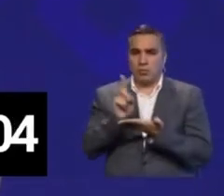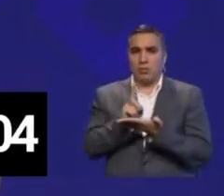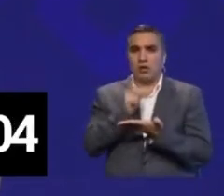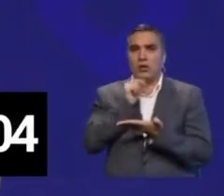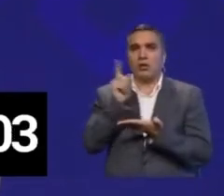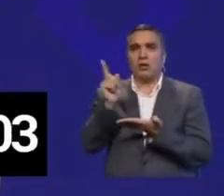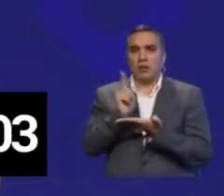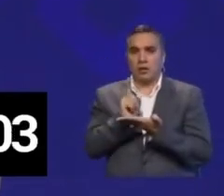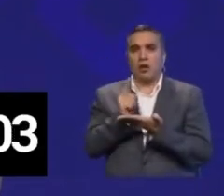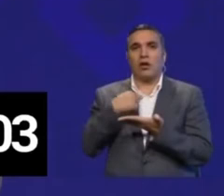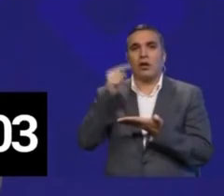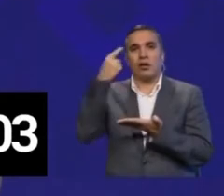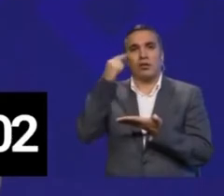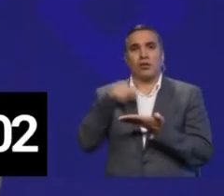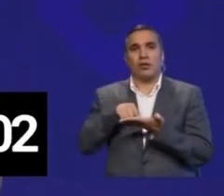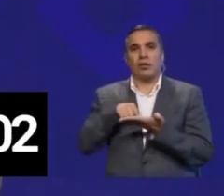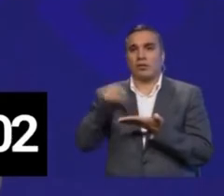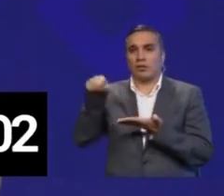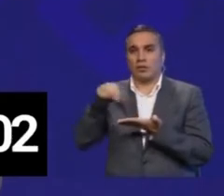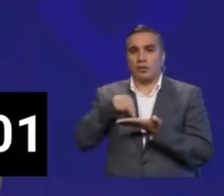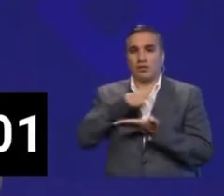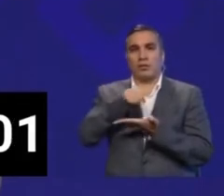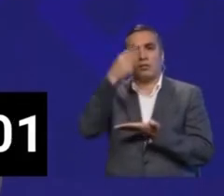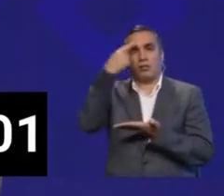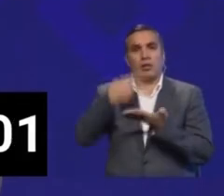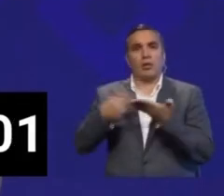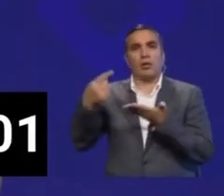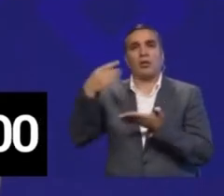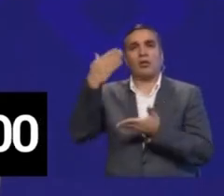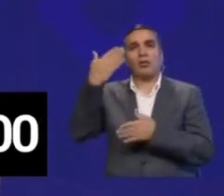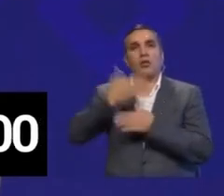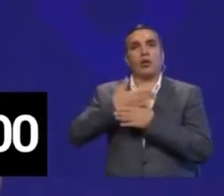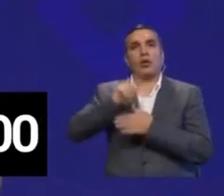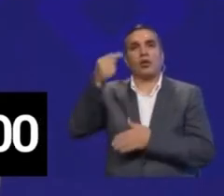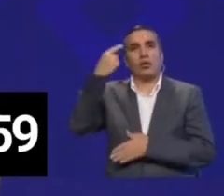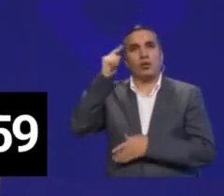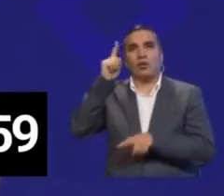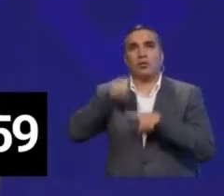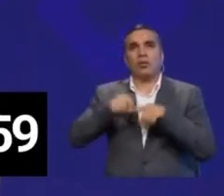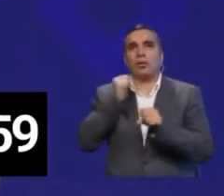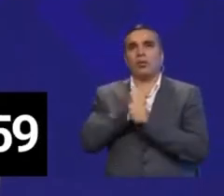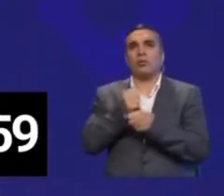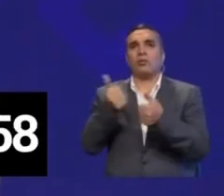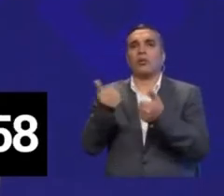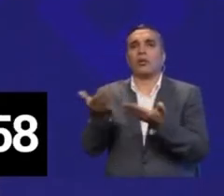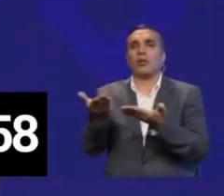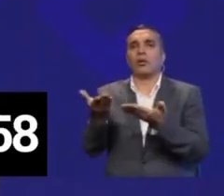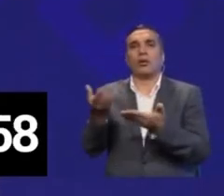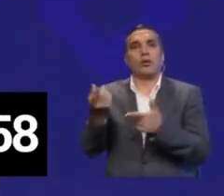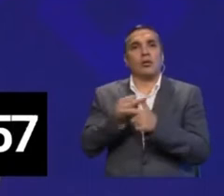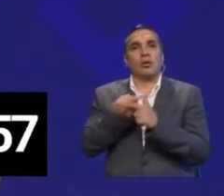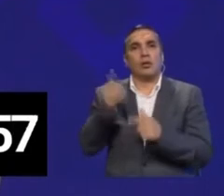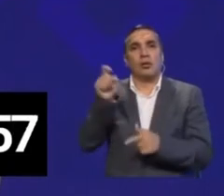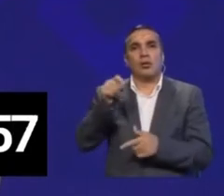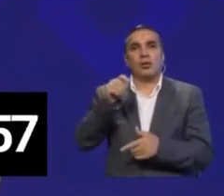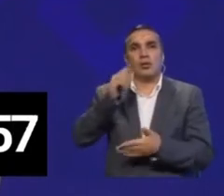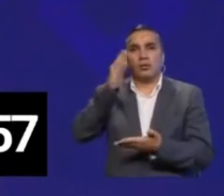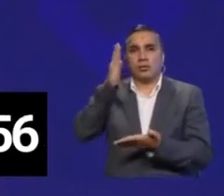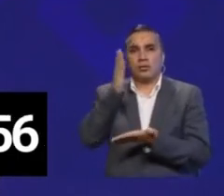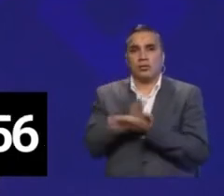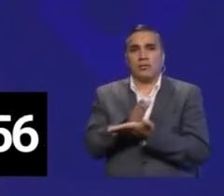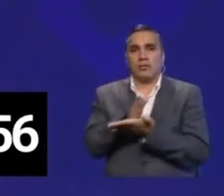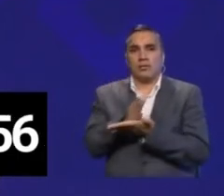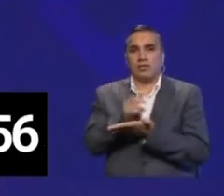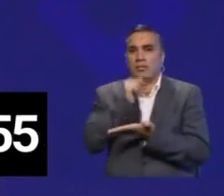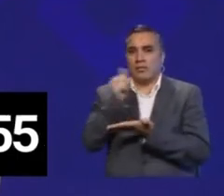gobierno nacional, porque él está perseguido por el gobierno. No puede hacer su trabajo. Necesitamos cortar los